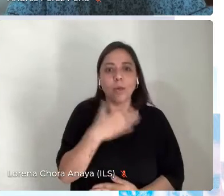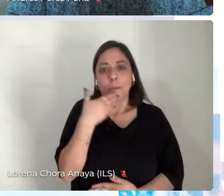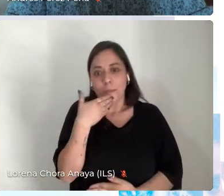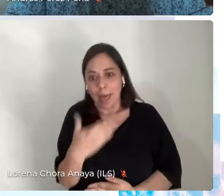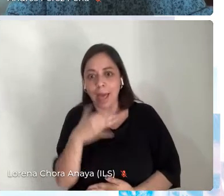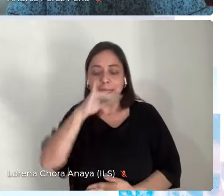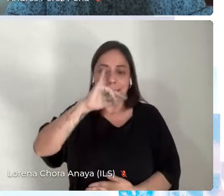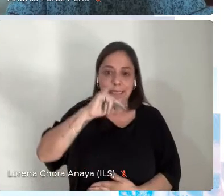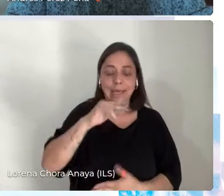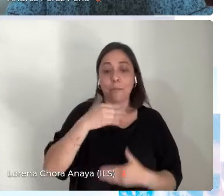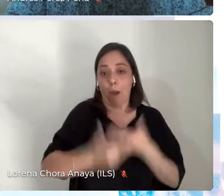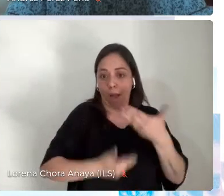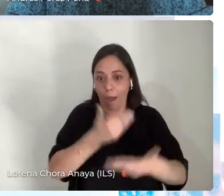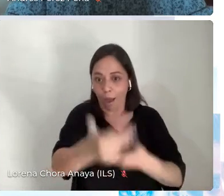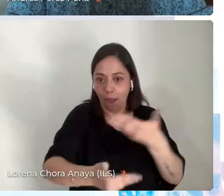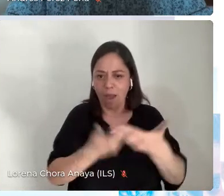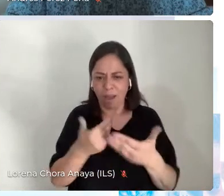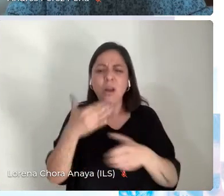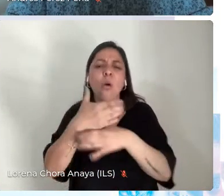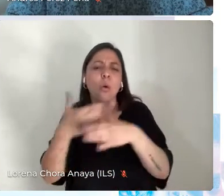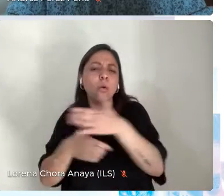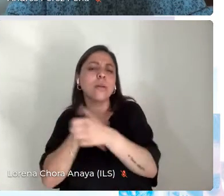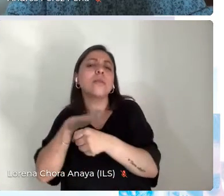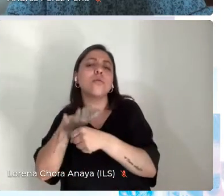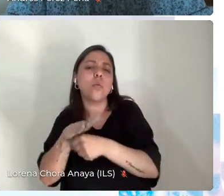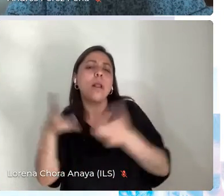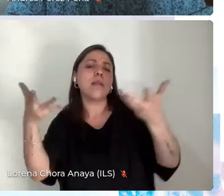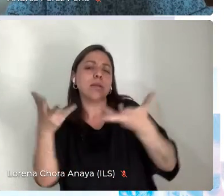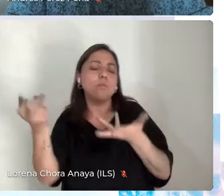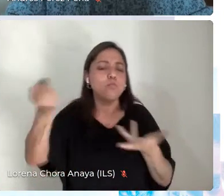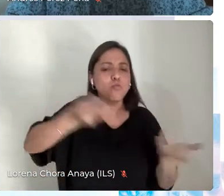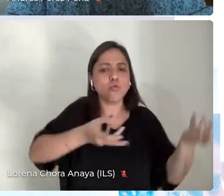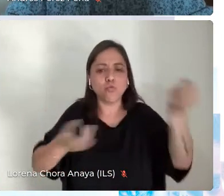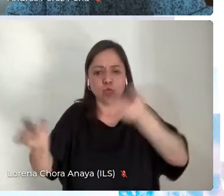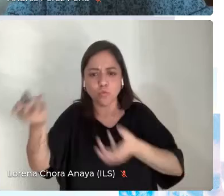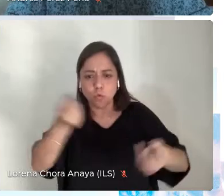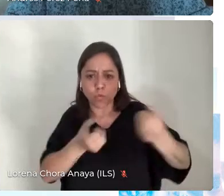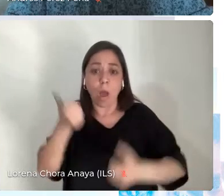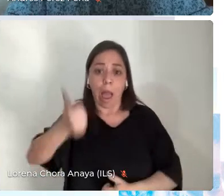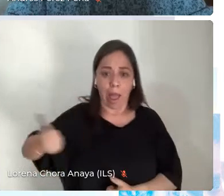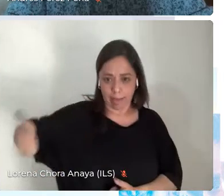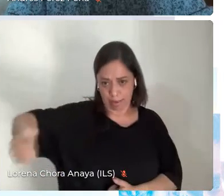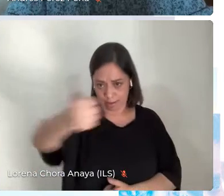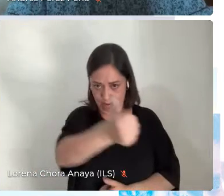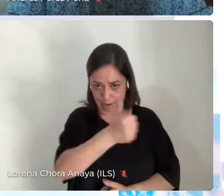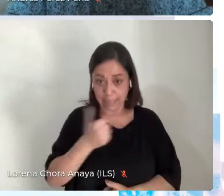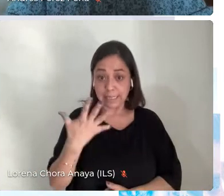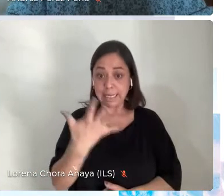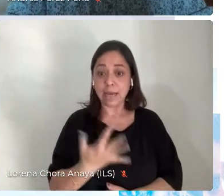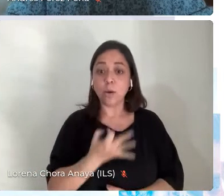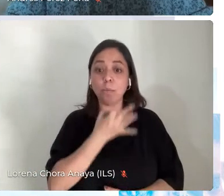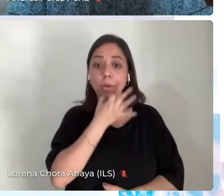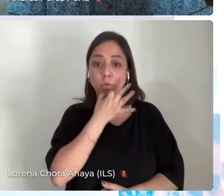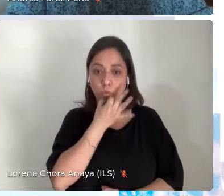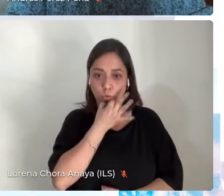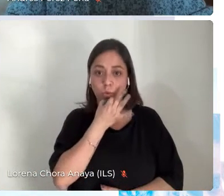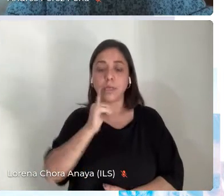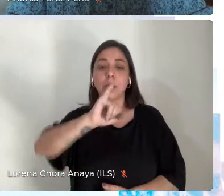minutos para presentarlo y empezamos con el señor Juan Correa. Les voy a leer